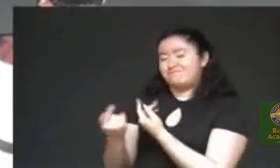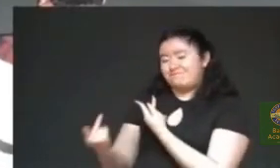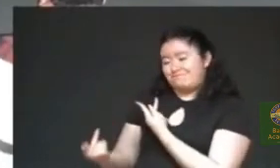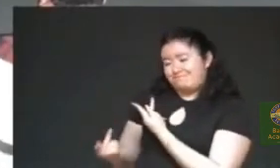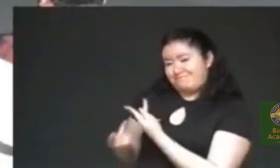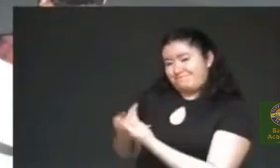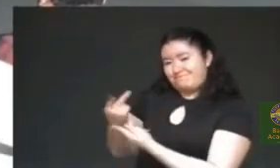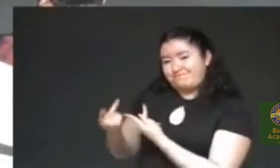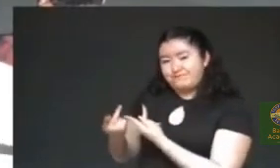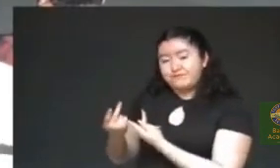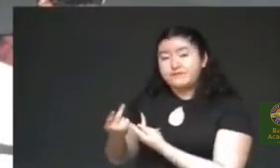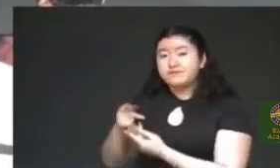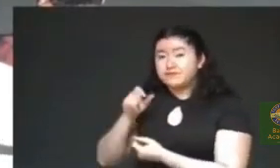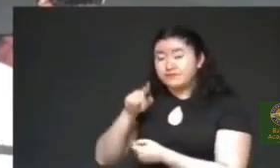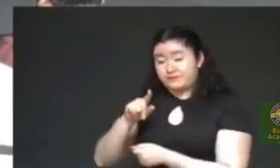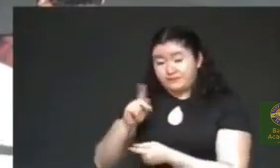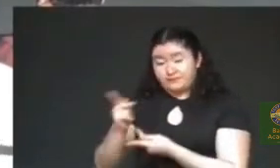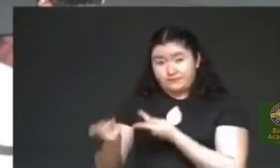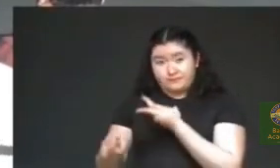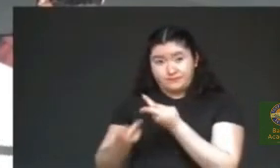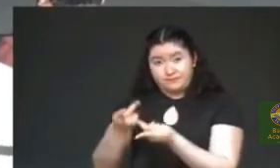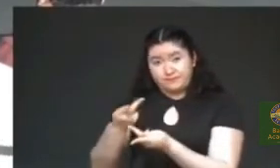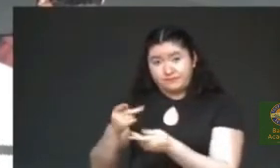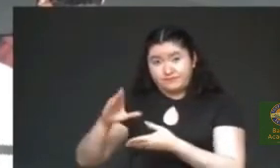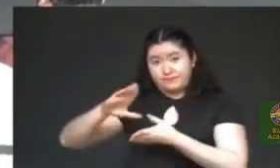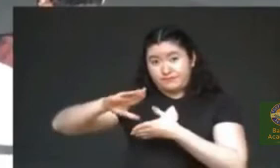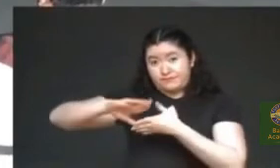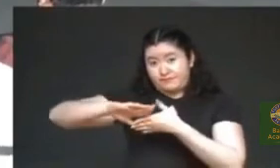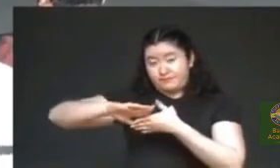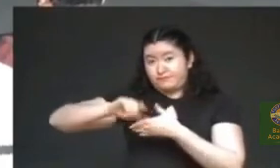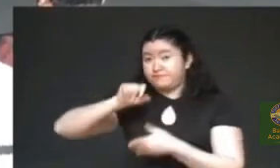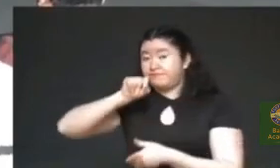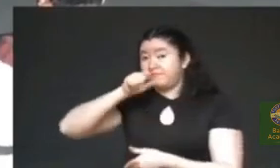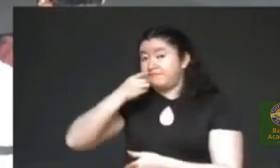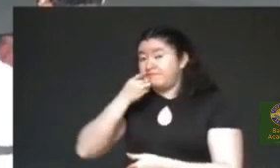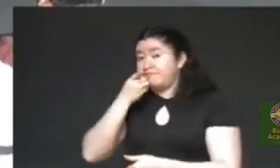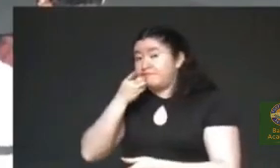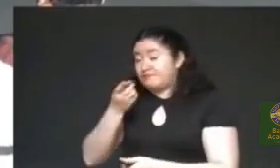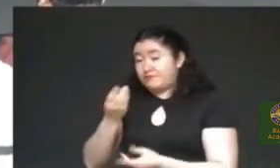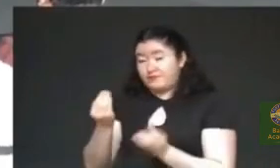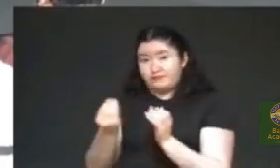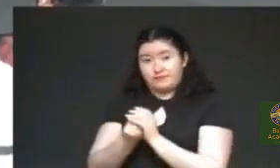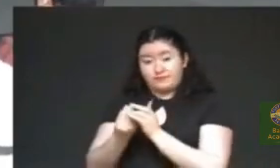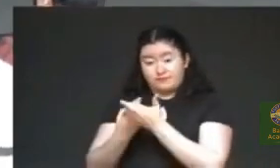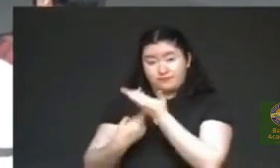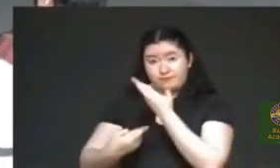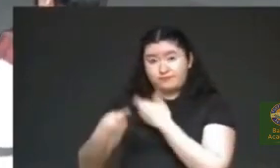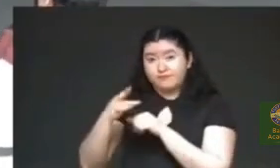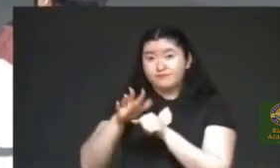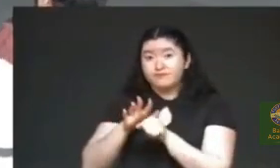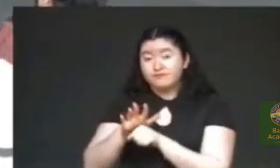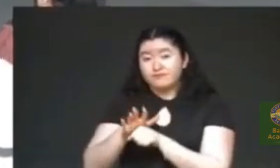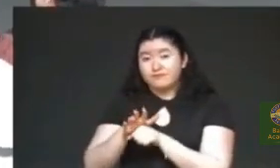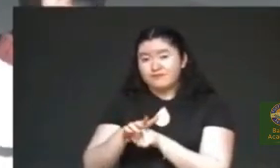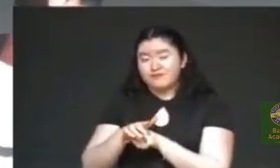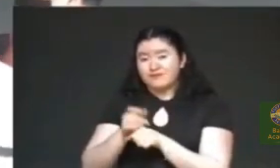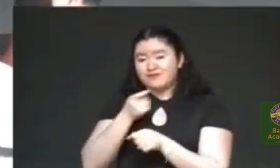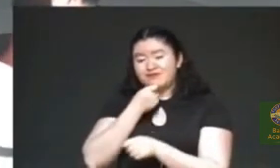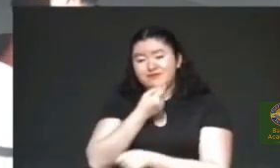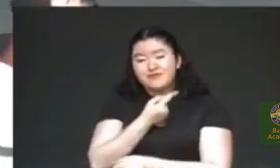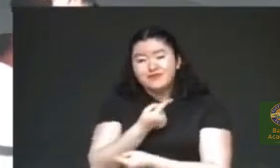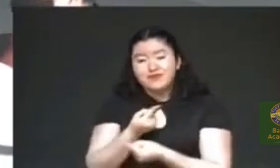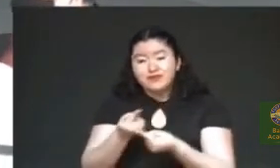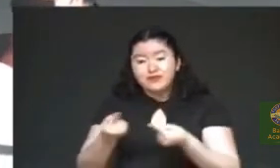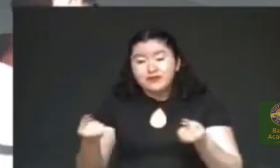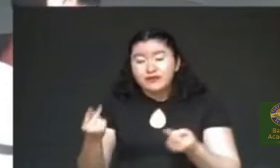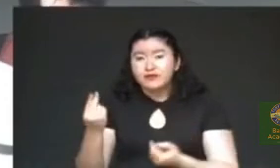en una encuesta de la Comisión de Derechos Humanos de la Ciudad de México, respecto al regreso a clases, es la socialización de los menores y la falta que les